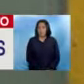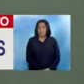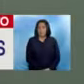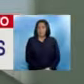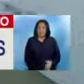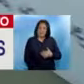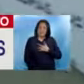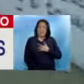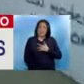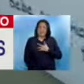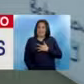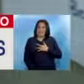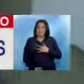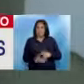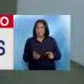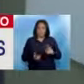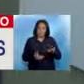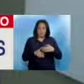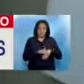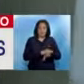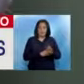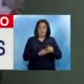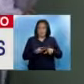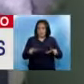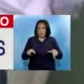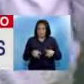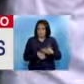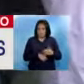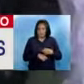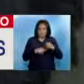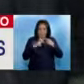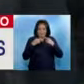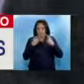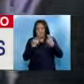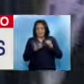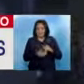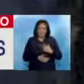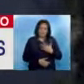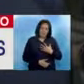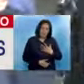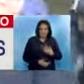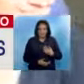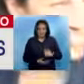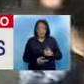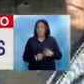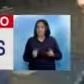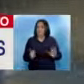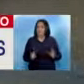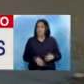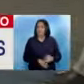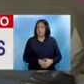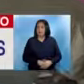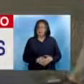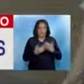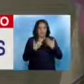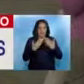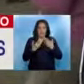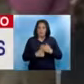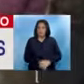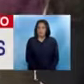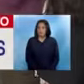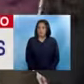Había sentimientos encontrados mientras ingresaba a este ambiente. Sonrisas, nostalgia, pero sobre todo,